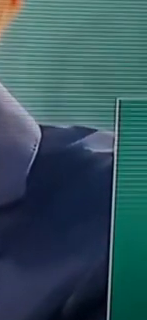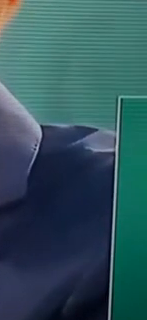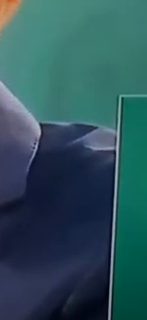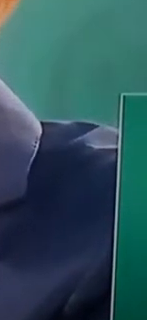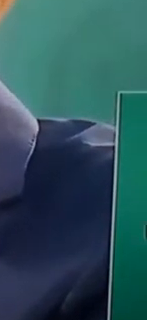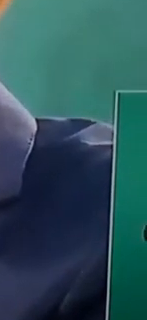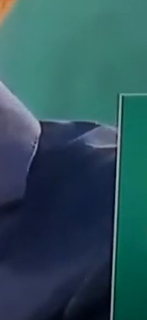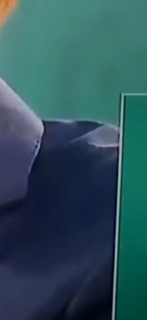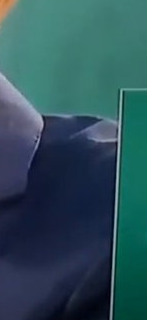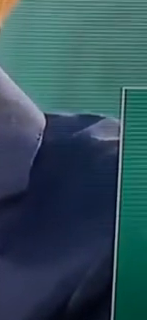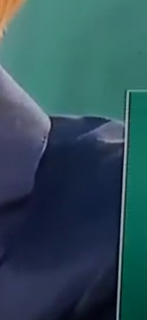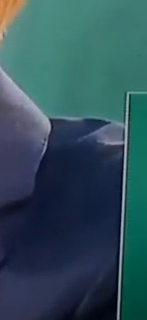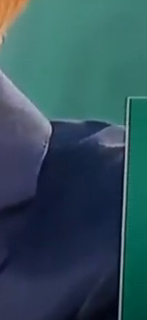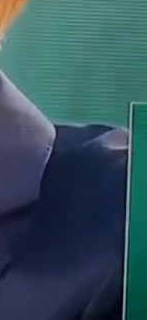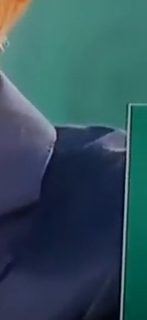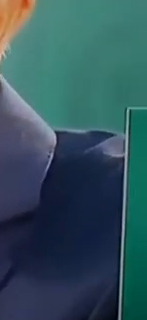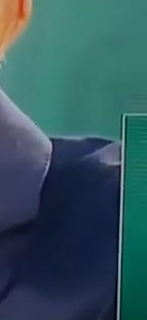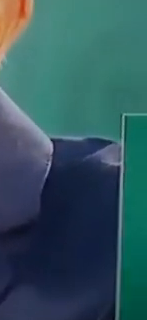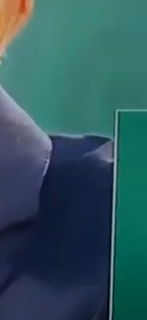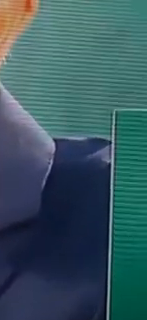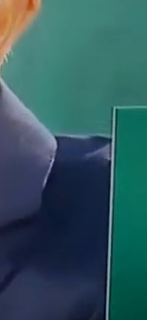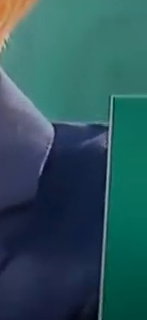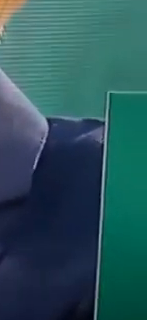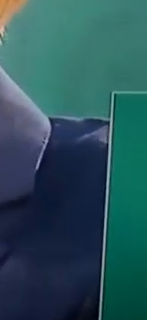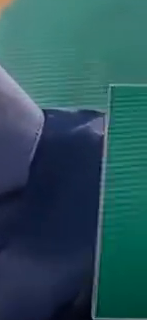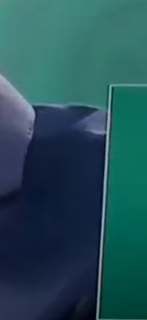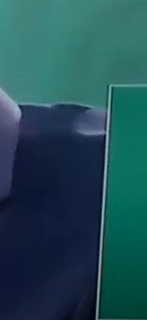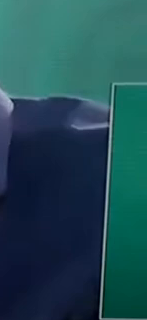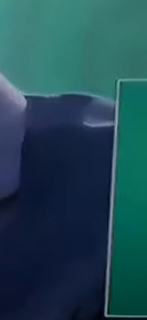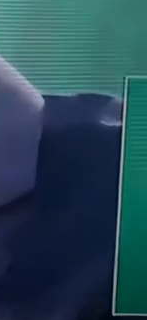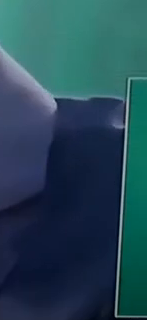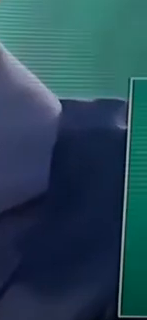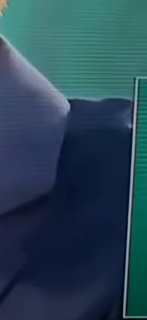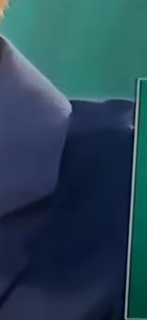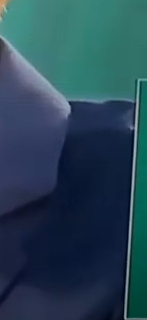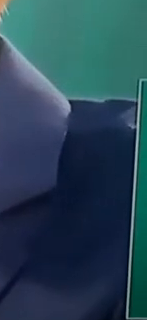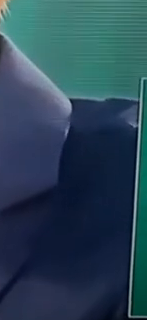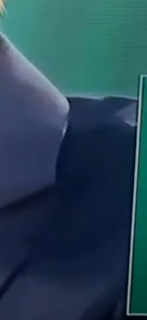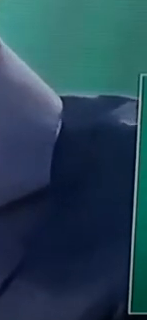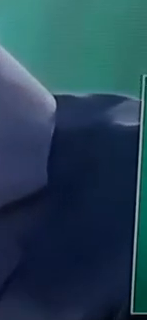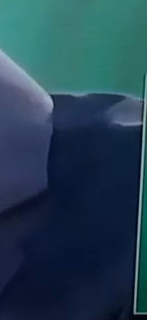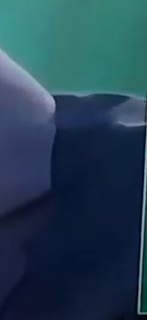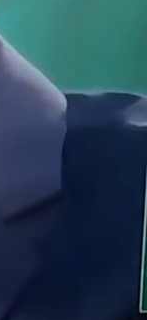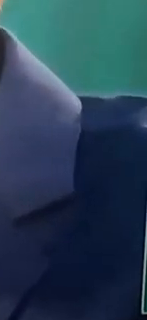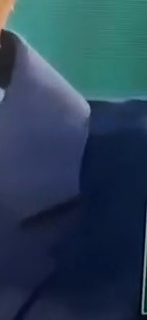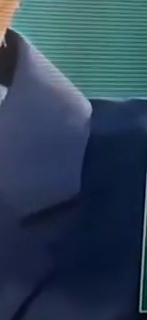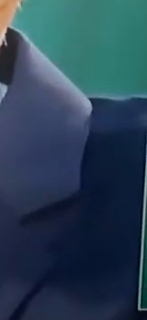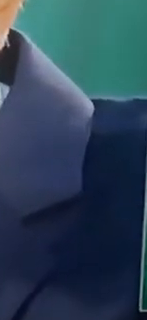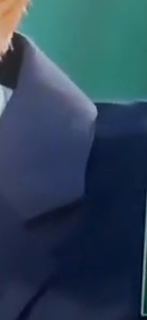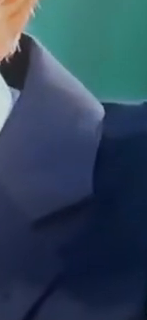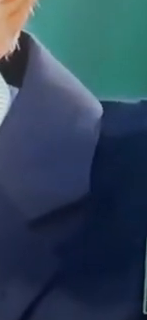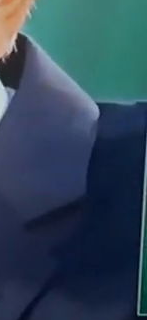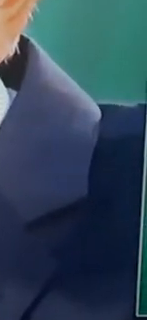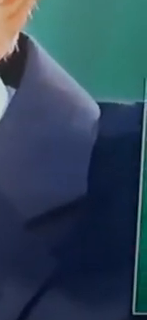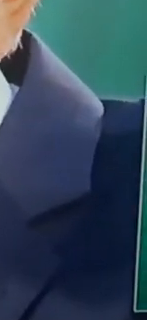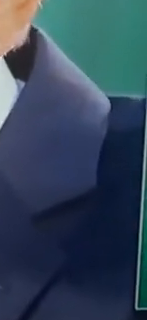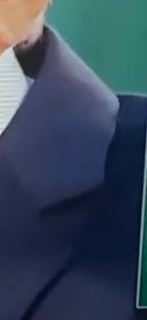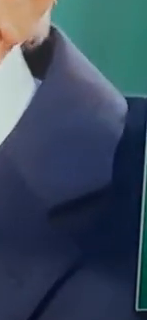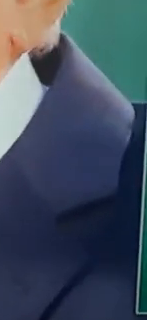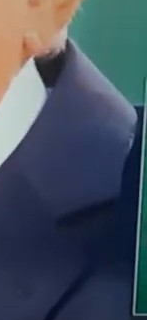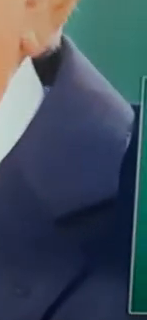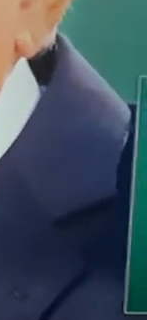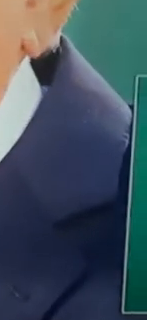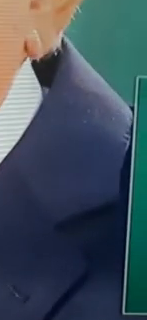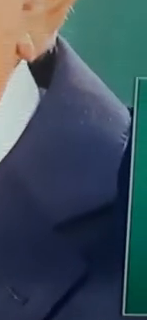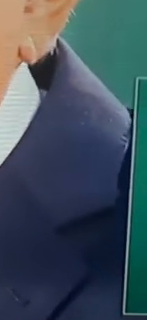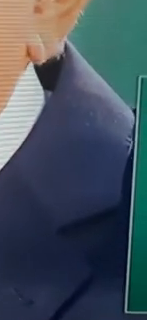indica que son empresas de la nación, del pueblo de México. Y